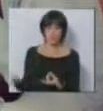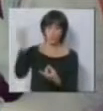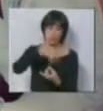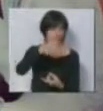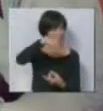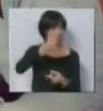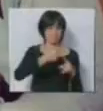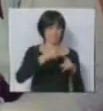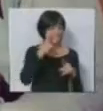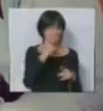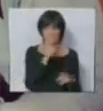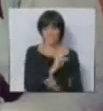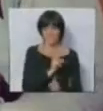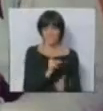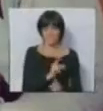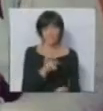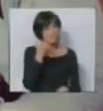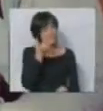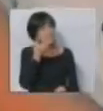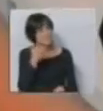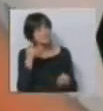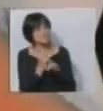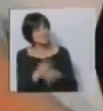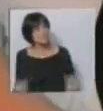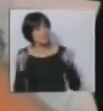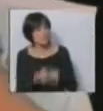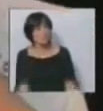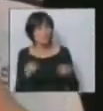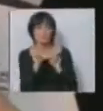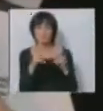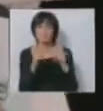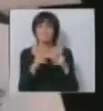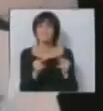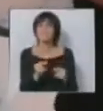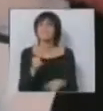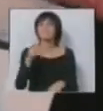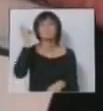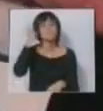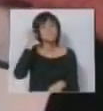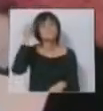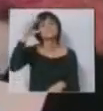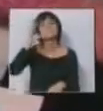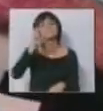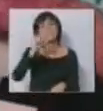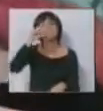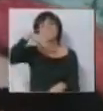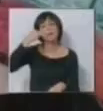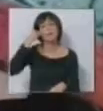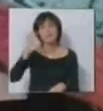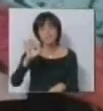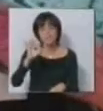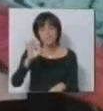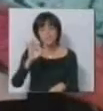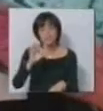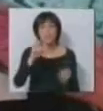Es decir, es como que... Y siempre para esas fechas, le gusta... ¿Sabes qué? A ver... 30 de mayo del 2014. Sí.